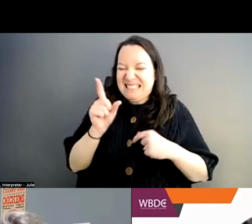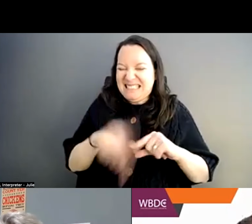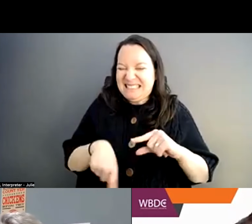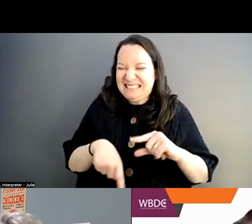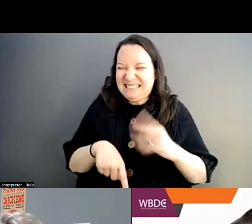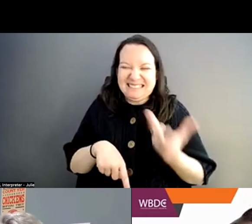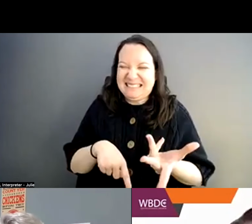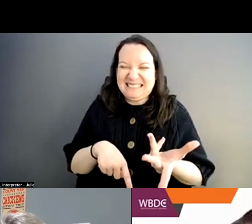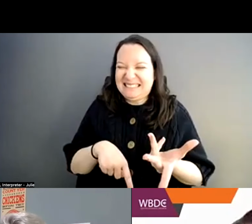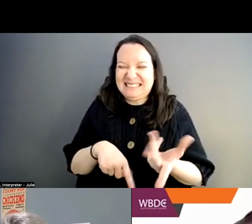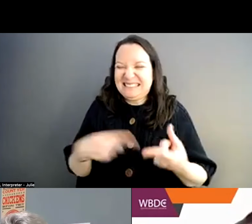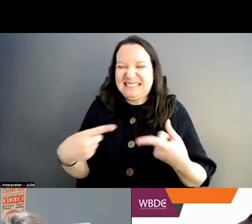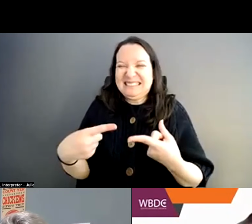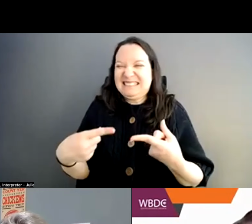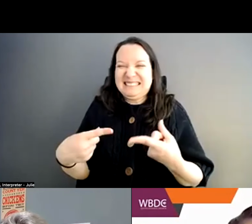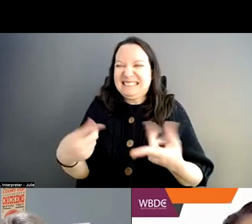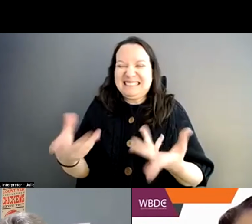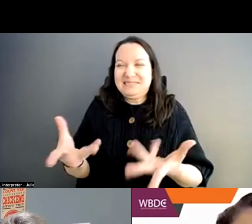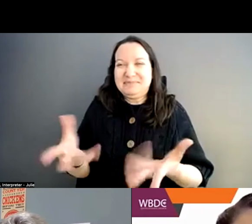los fondos